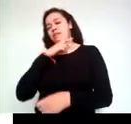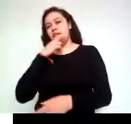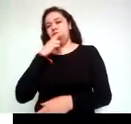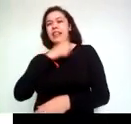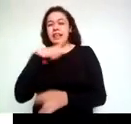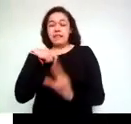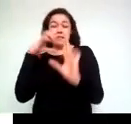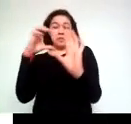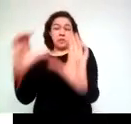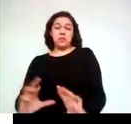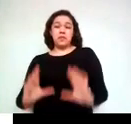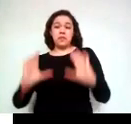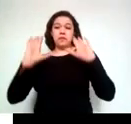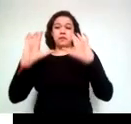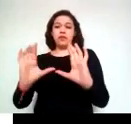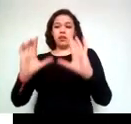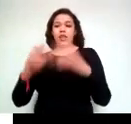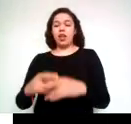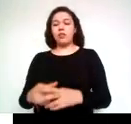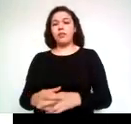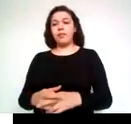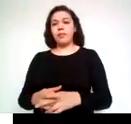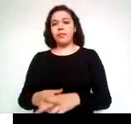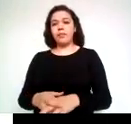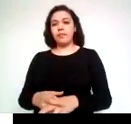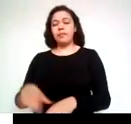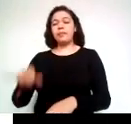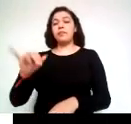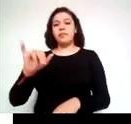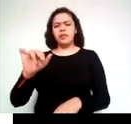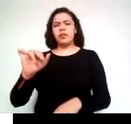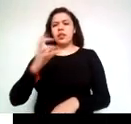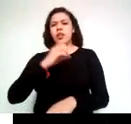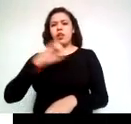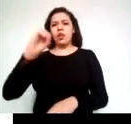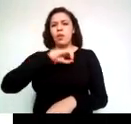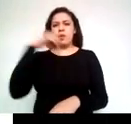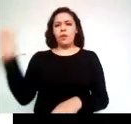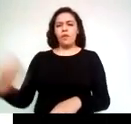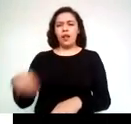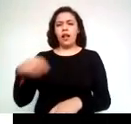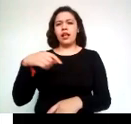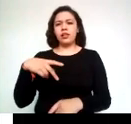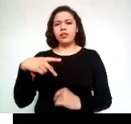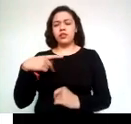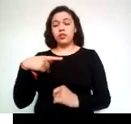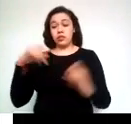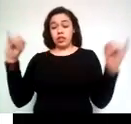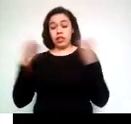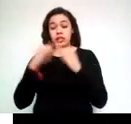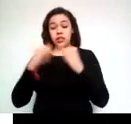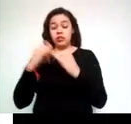sí es una obligación de las instituciones dar a conocer los resultados a